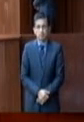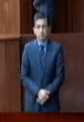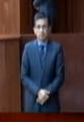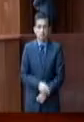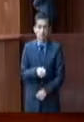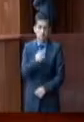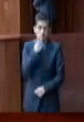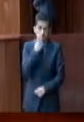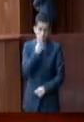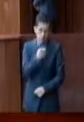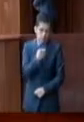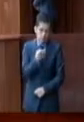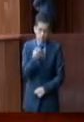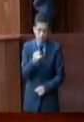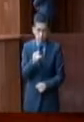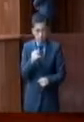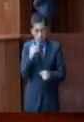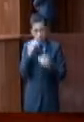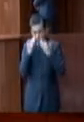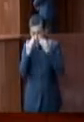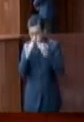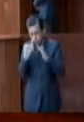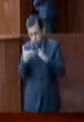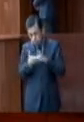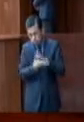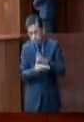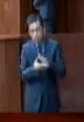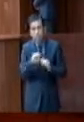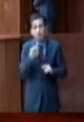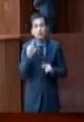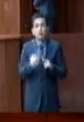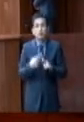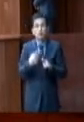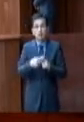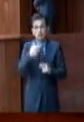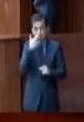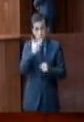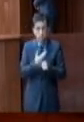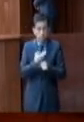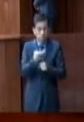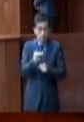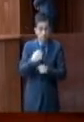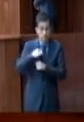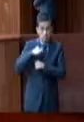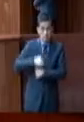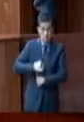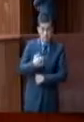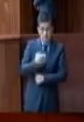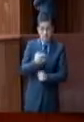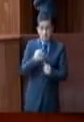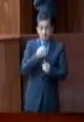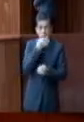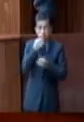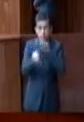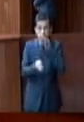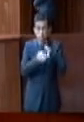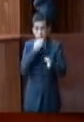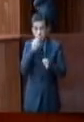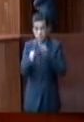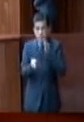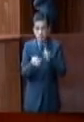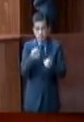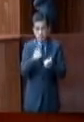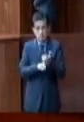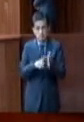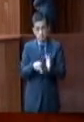las pruebas que obran en el expediente el responsable de la publicación de este comunicado en